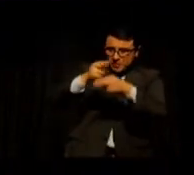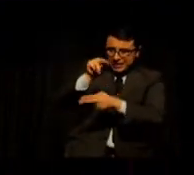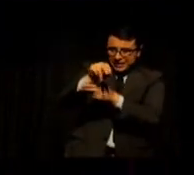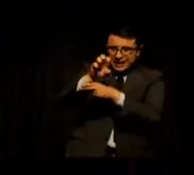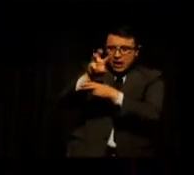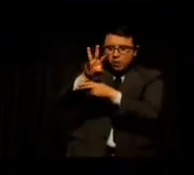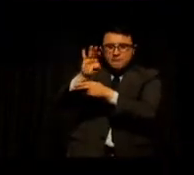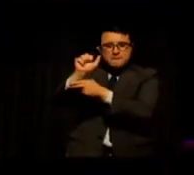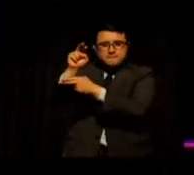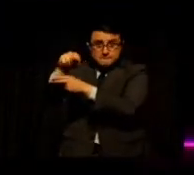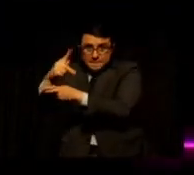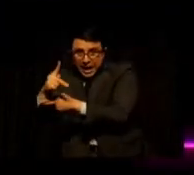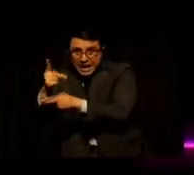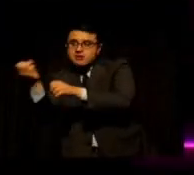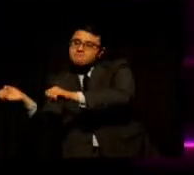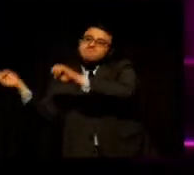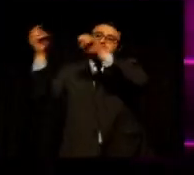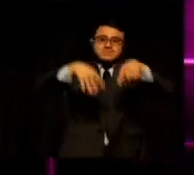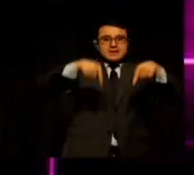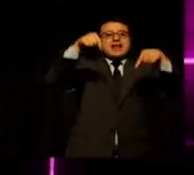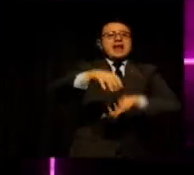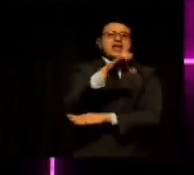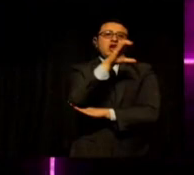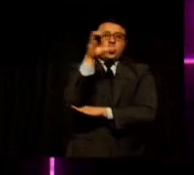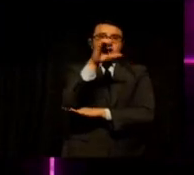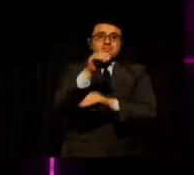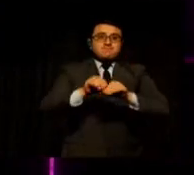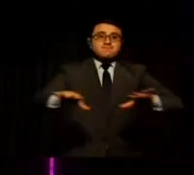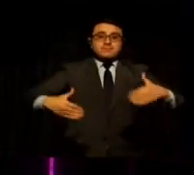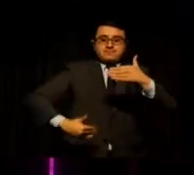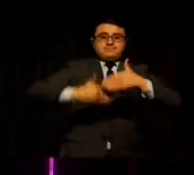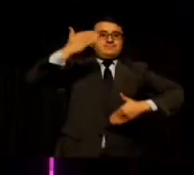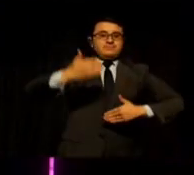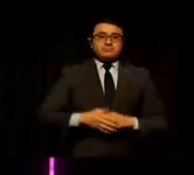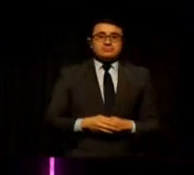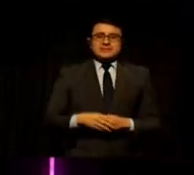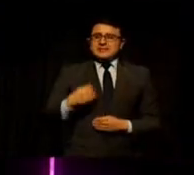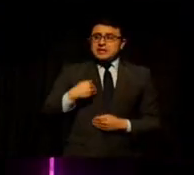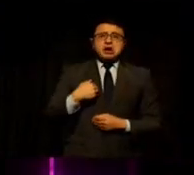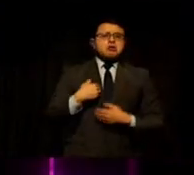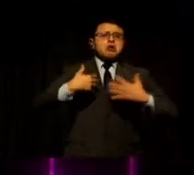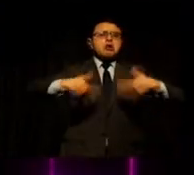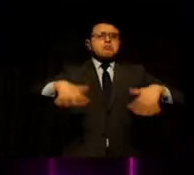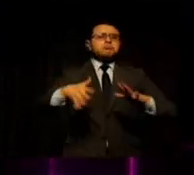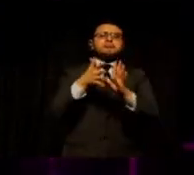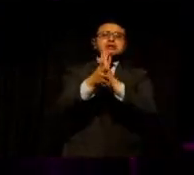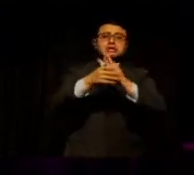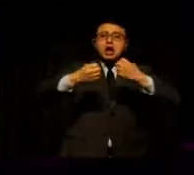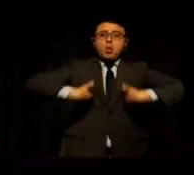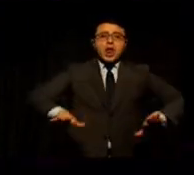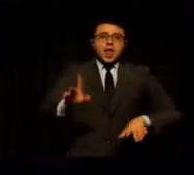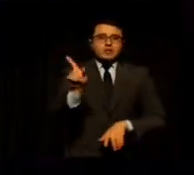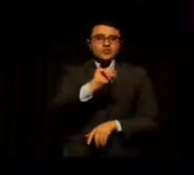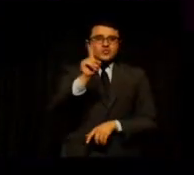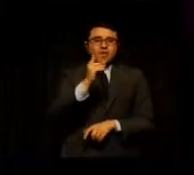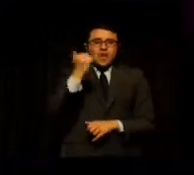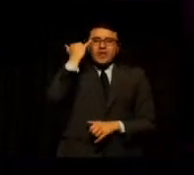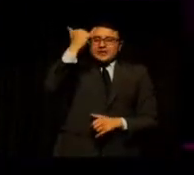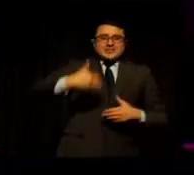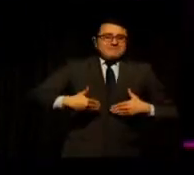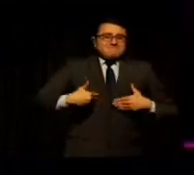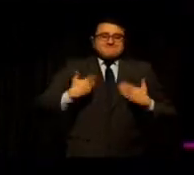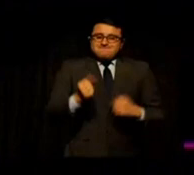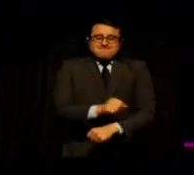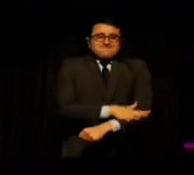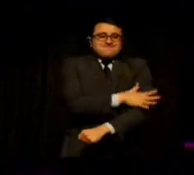y esa no es una noticia cualquiera nos llena de entusiasmo y queremos de verdad que emprendedores